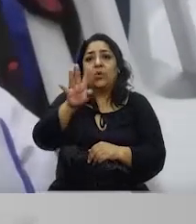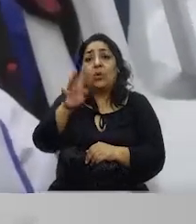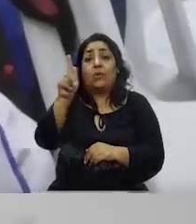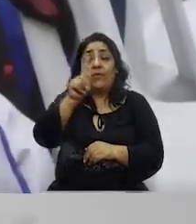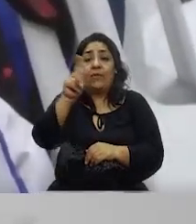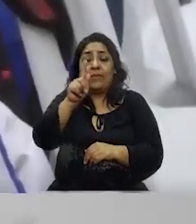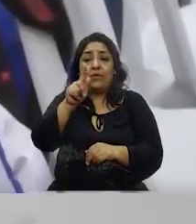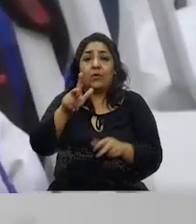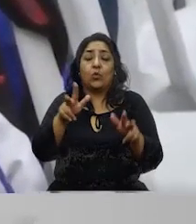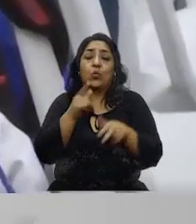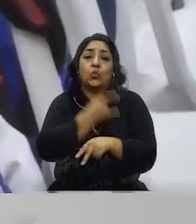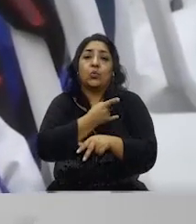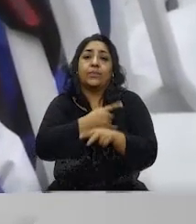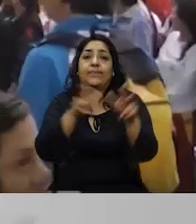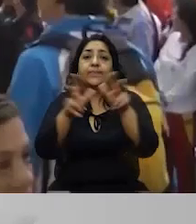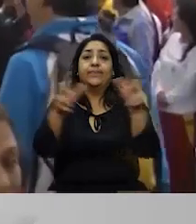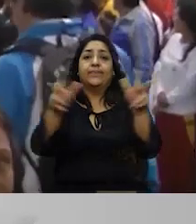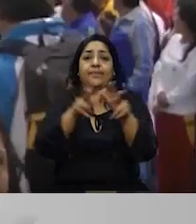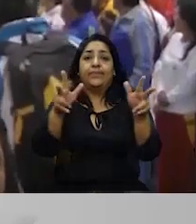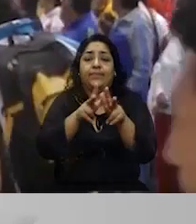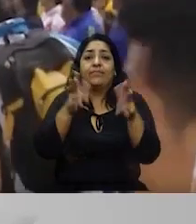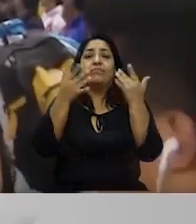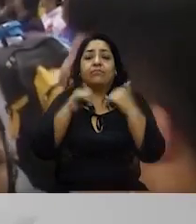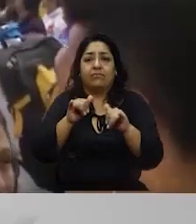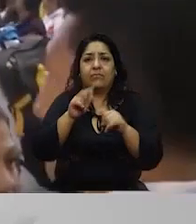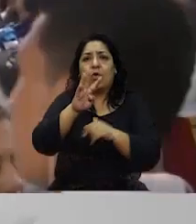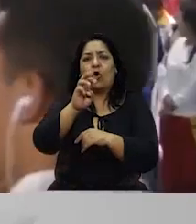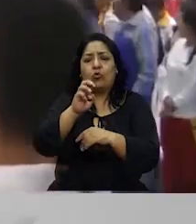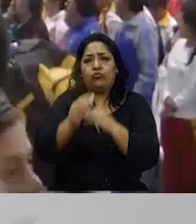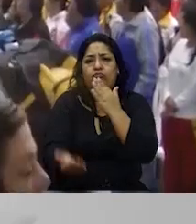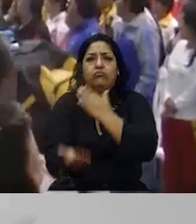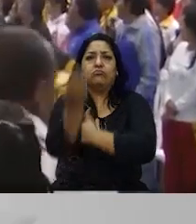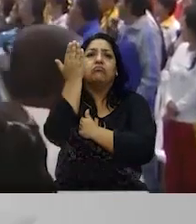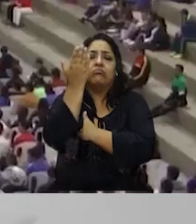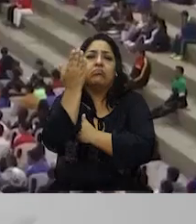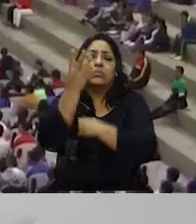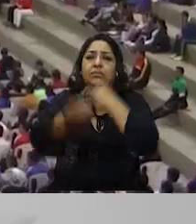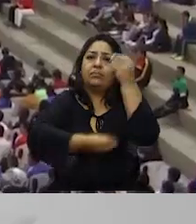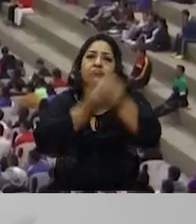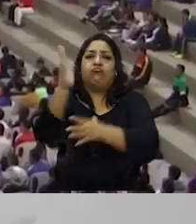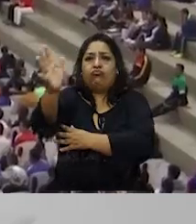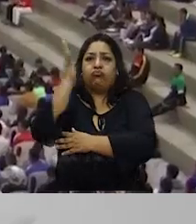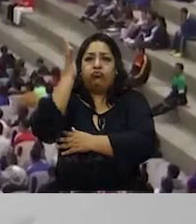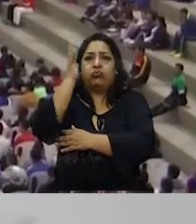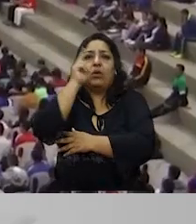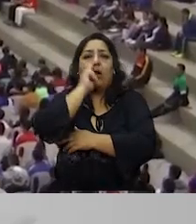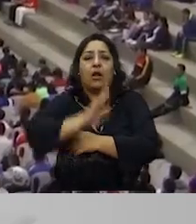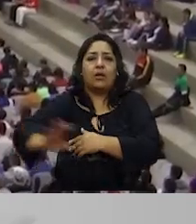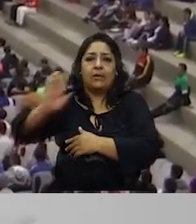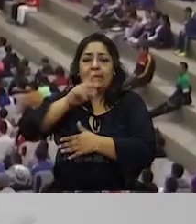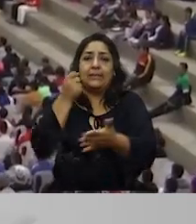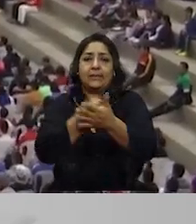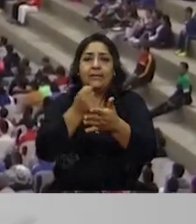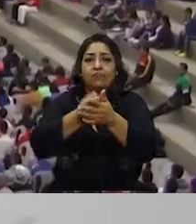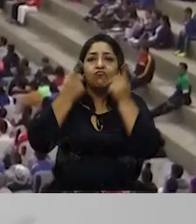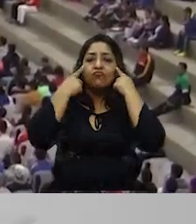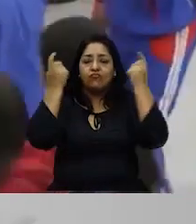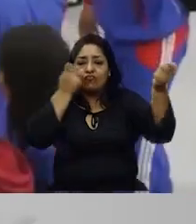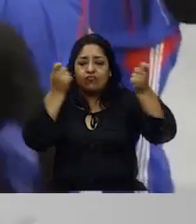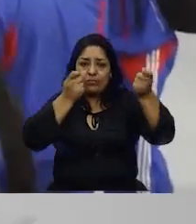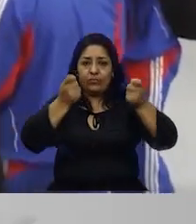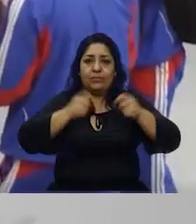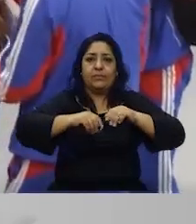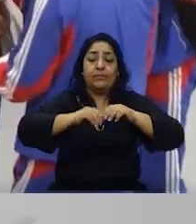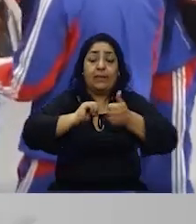Este 24 de febrero en las instalaciones de la Universidad SESMA, a partir de las 8 de la mañana, se realizará el Seminario Nacional Gestión Estratégica en